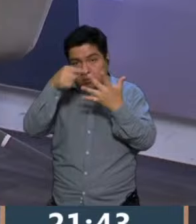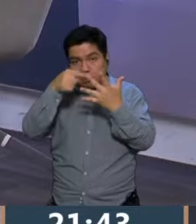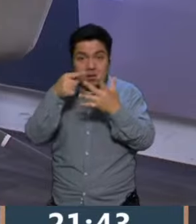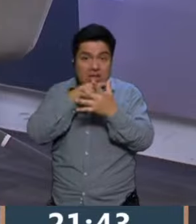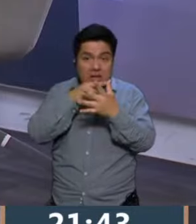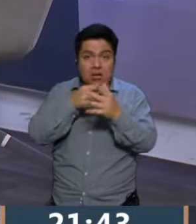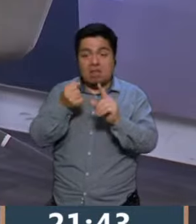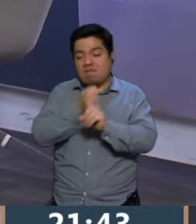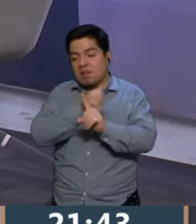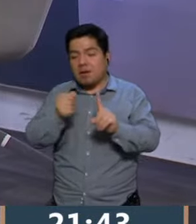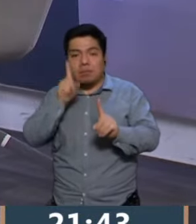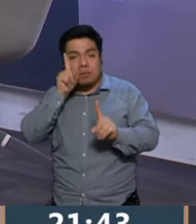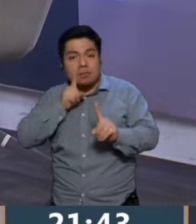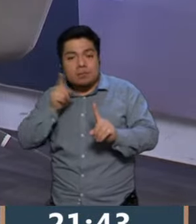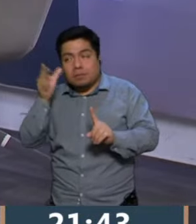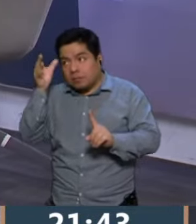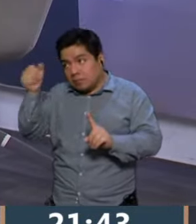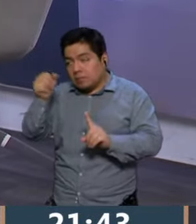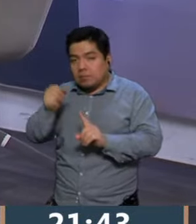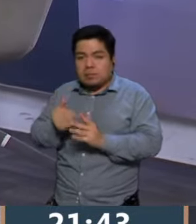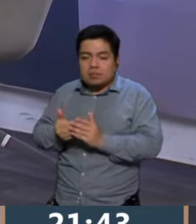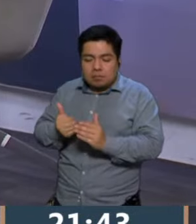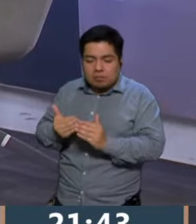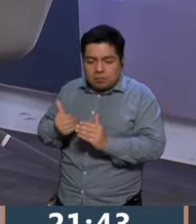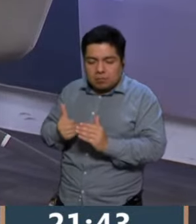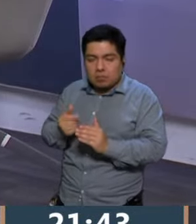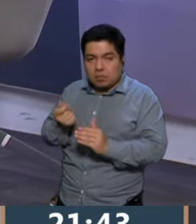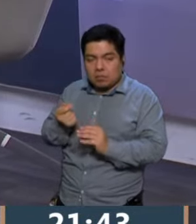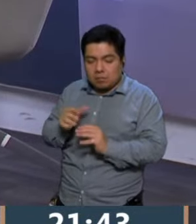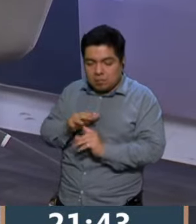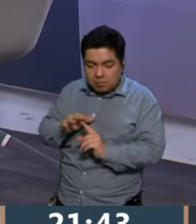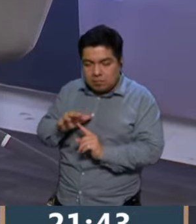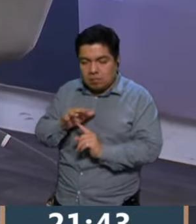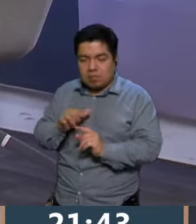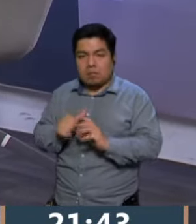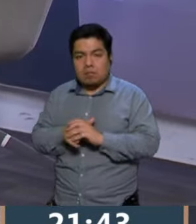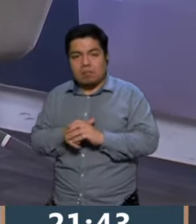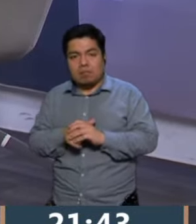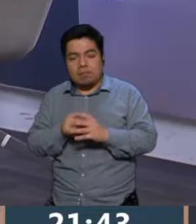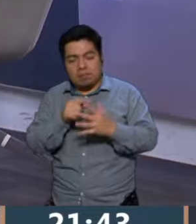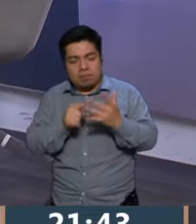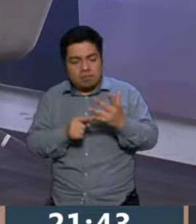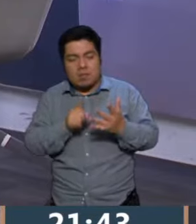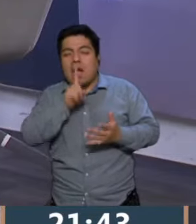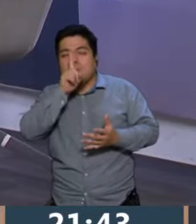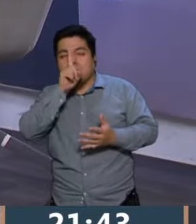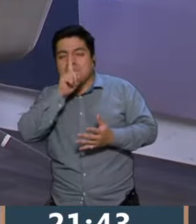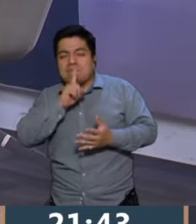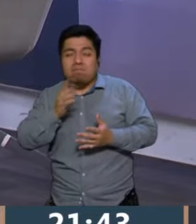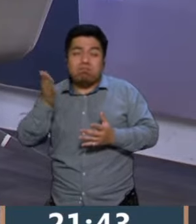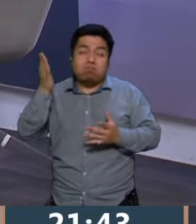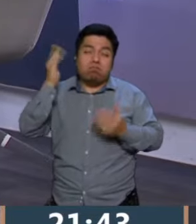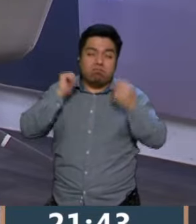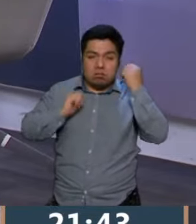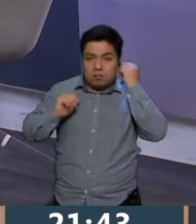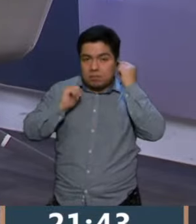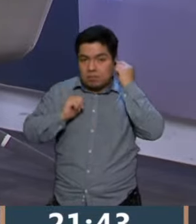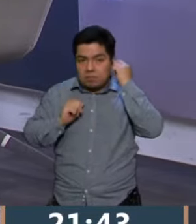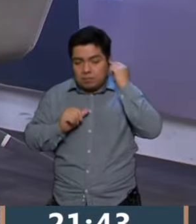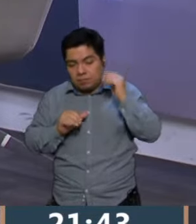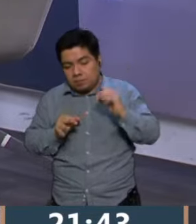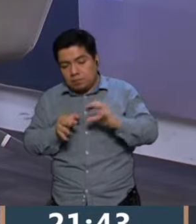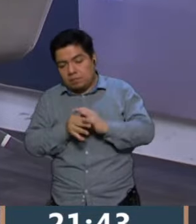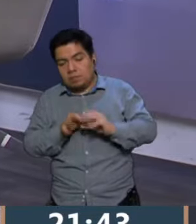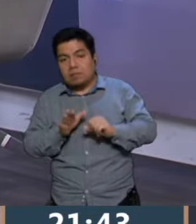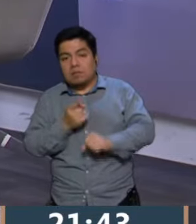política de género son dos conceptos que se acuñaron de reciente creación. Uh-huh. Estos, el de calumnia, que es el más antiguo, se acuñó